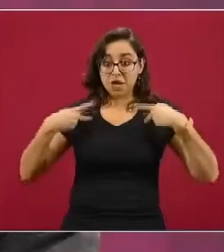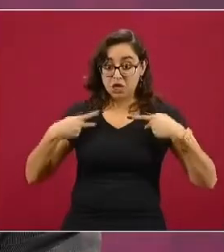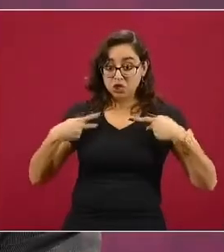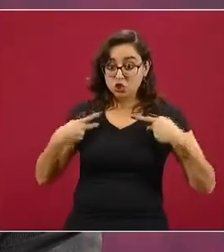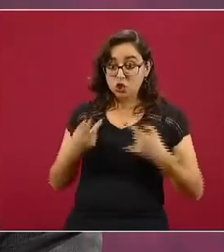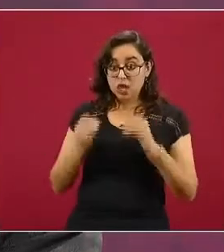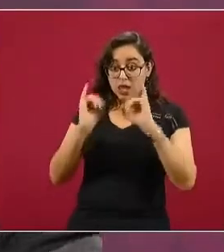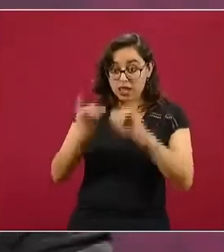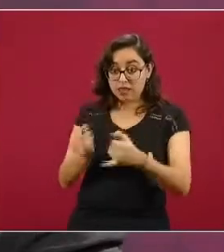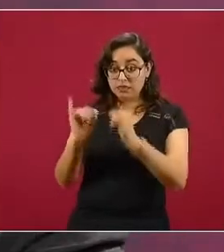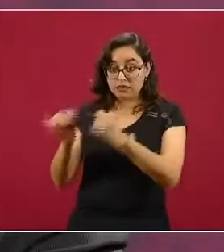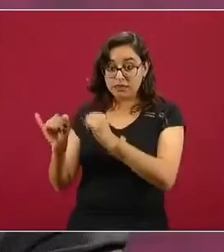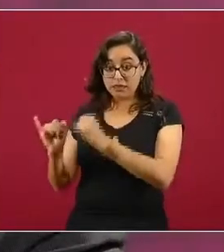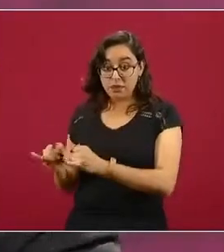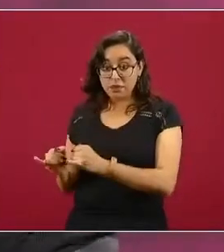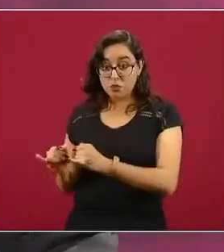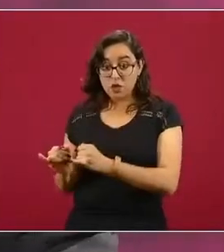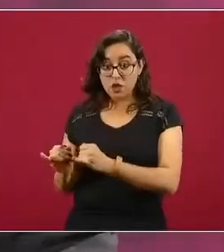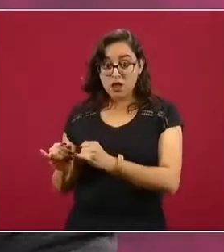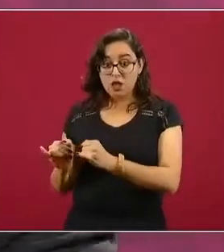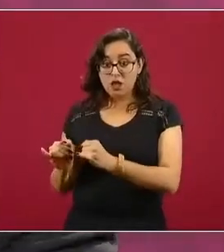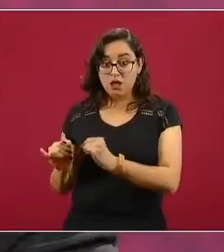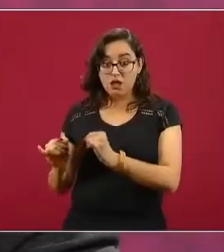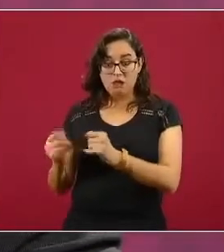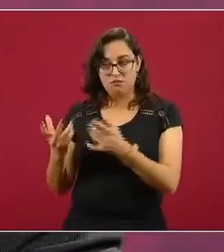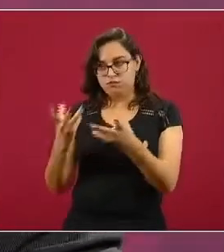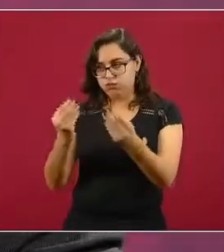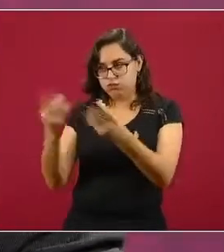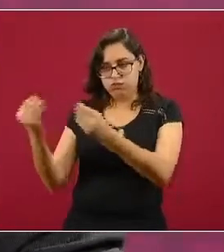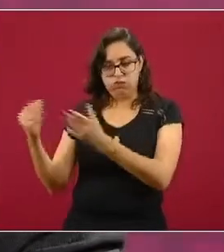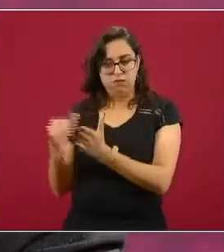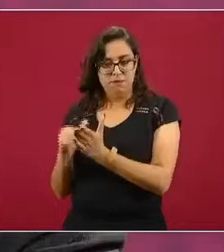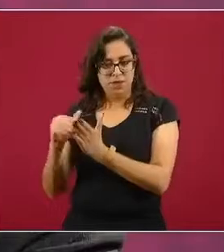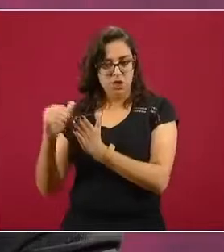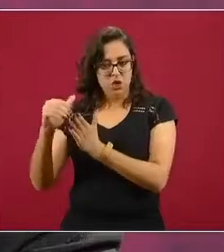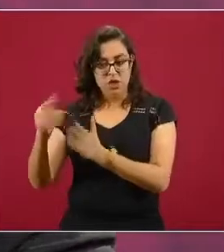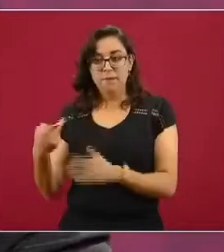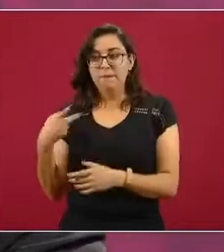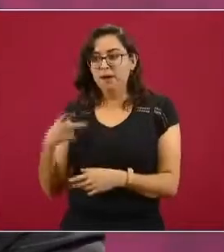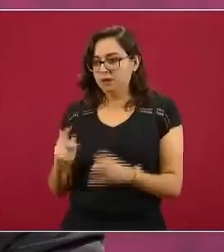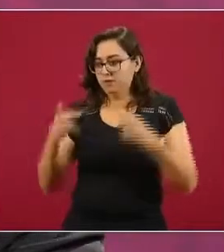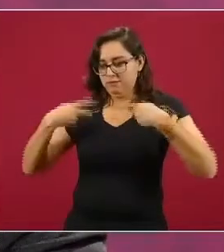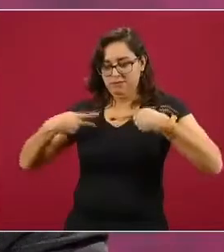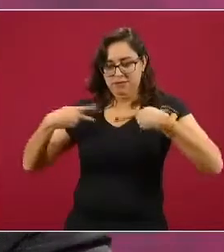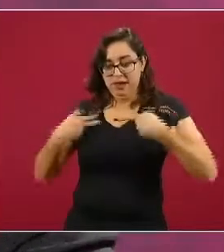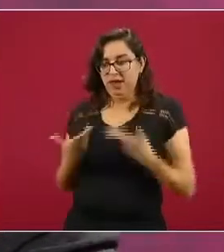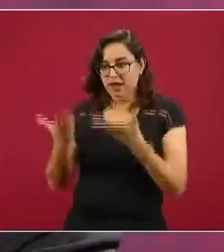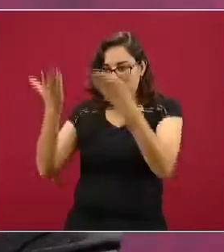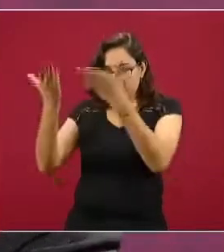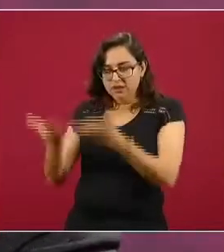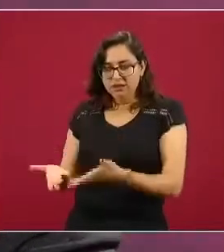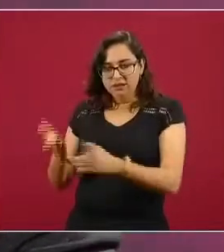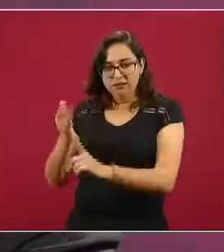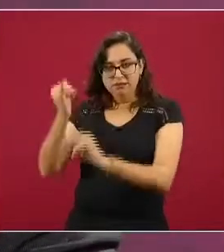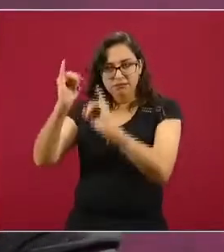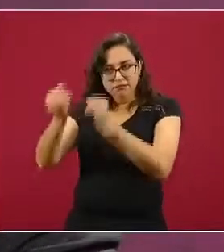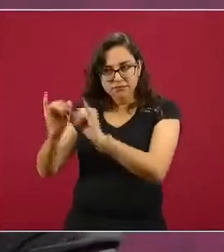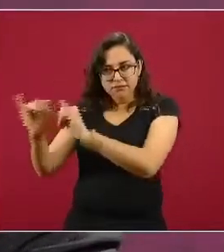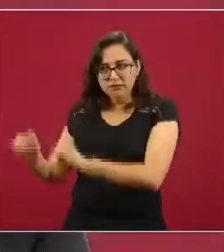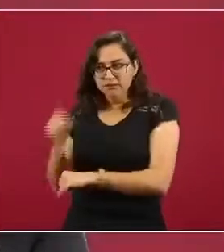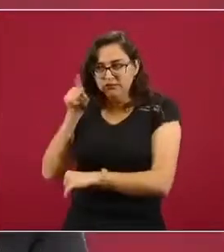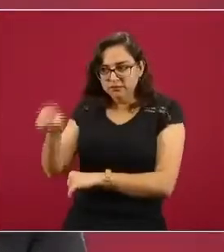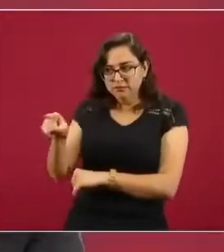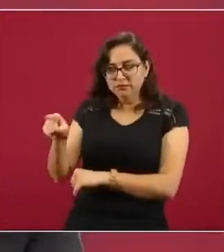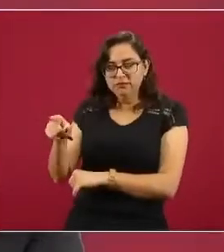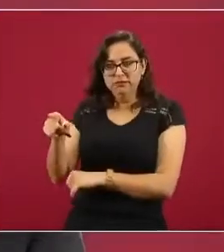en lo individual, más allá de que sea la multiplicación de personas por millones, pero no es la persona, no es el sujeto individual el que es